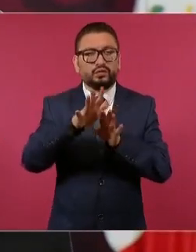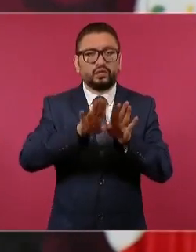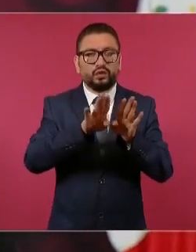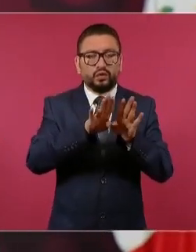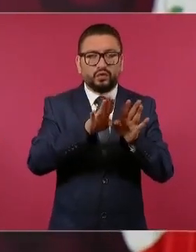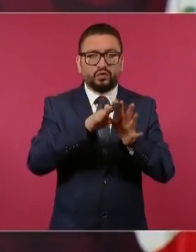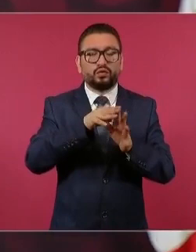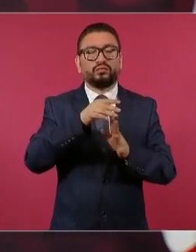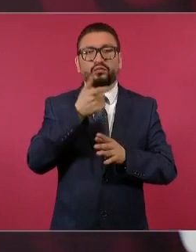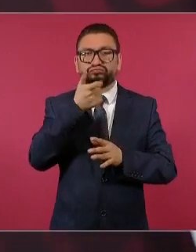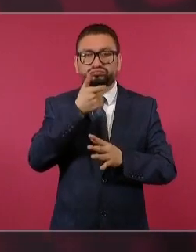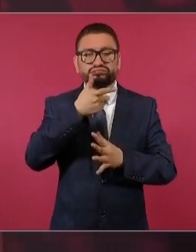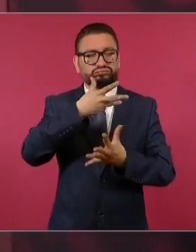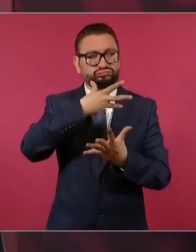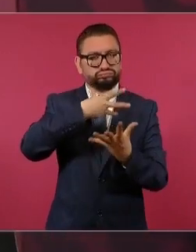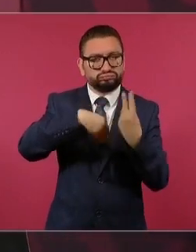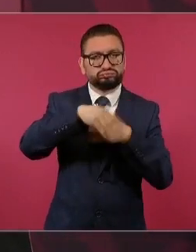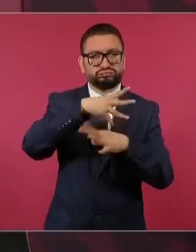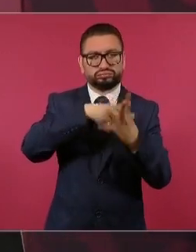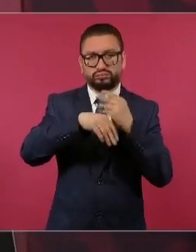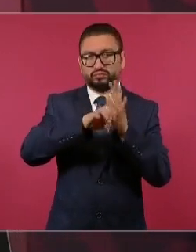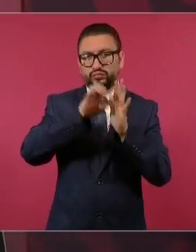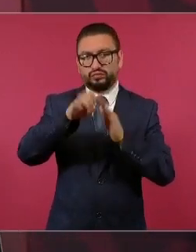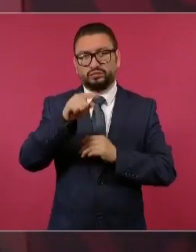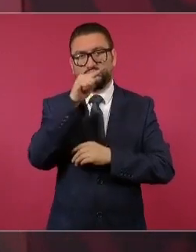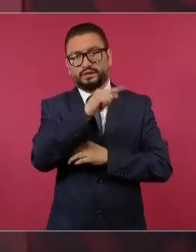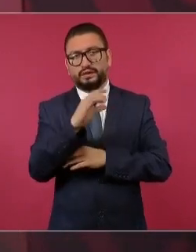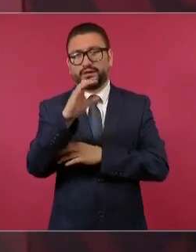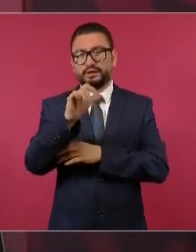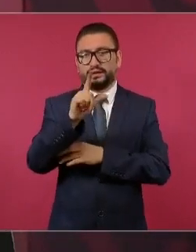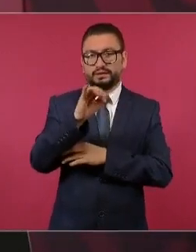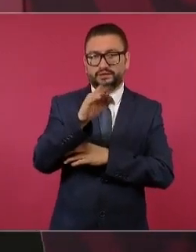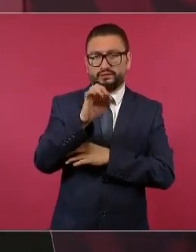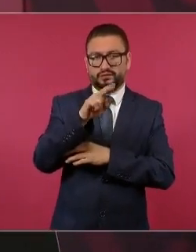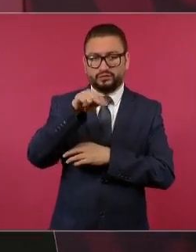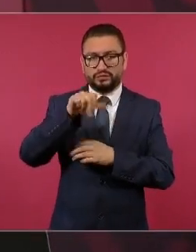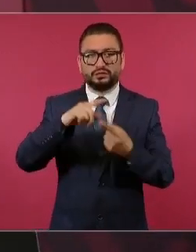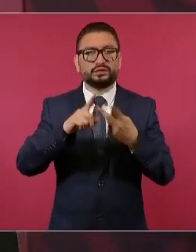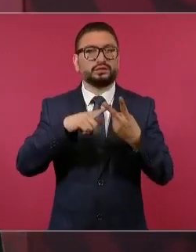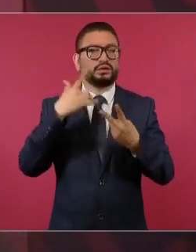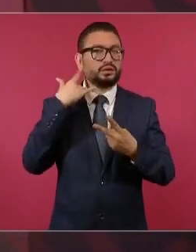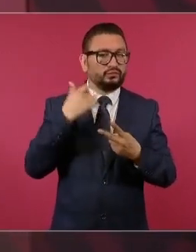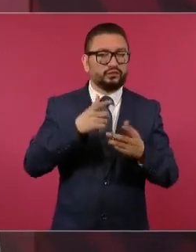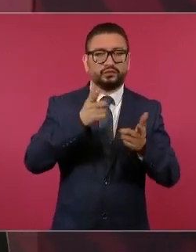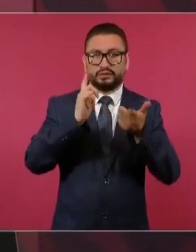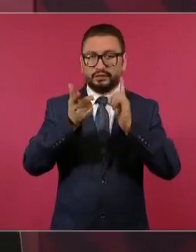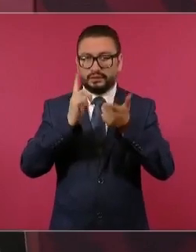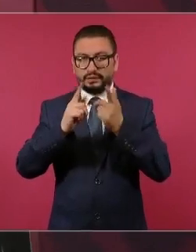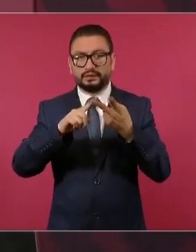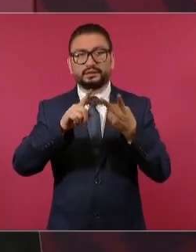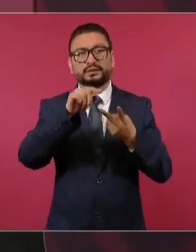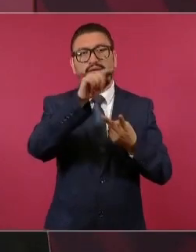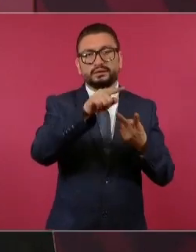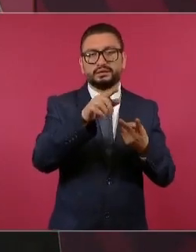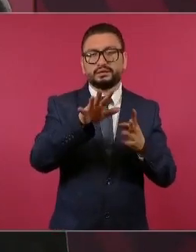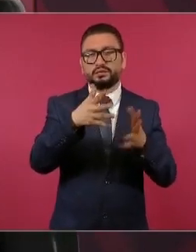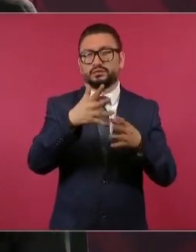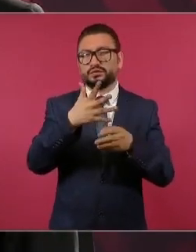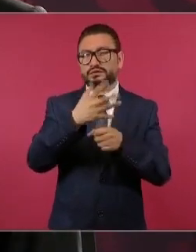economía de California, la economía de Texas, estamos hablando de la quinta,